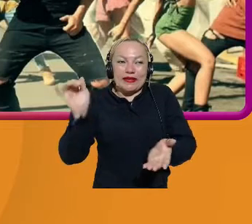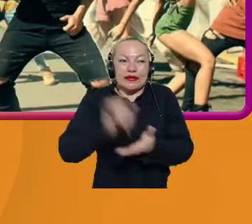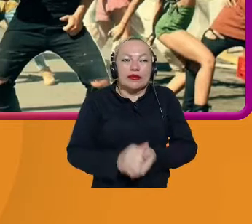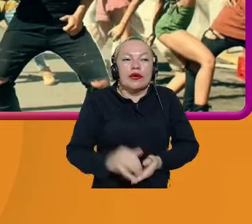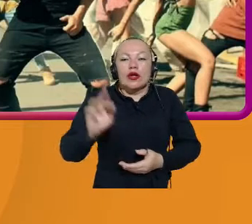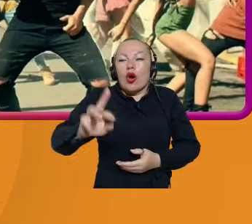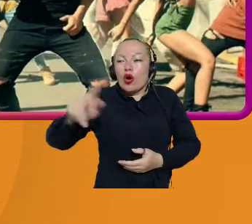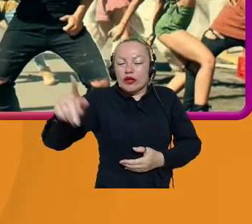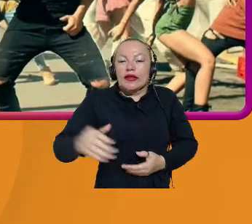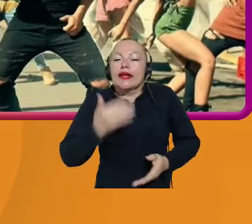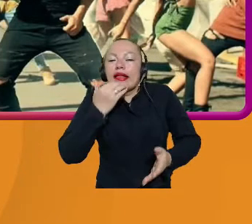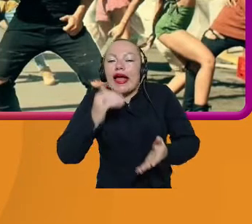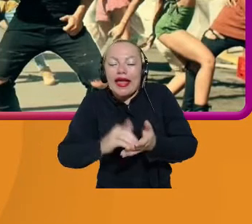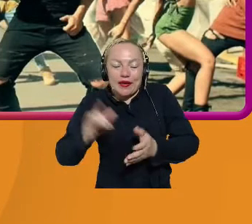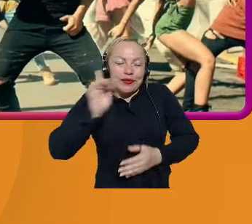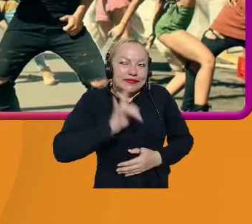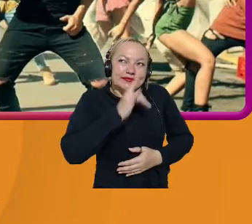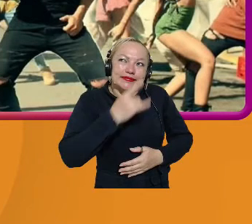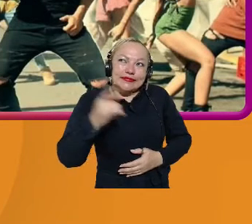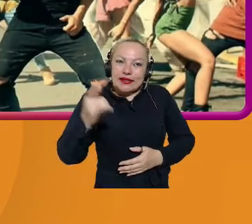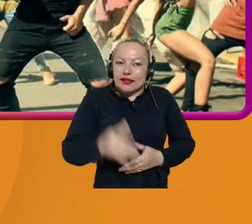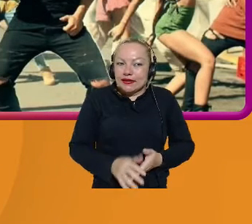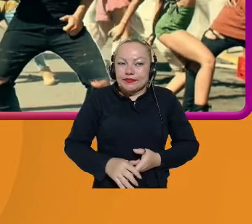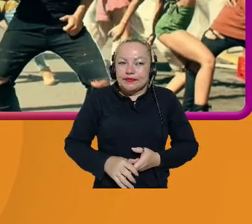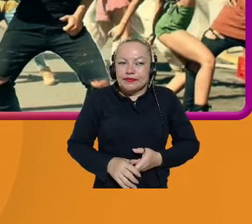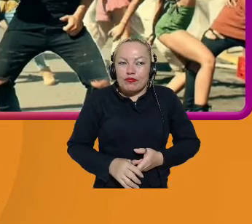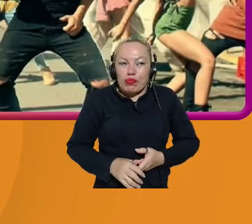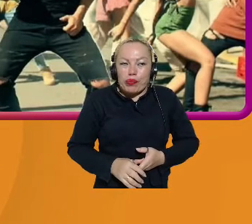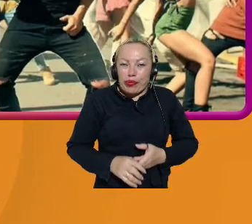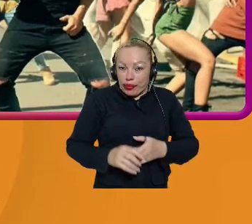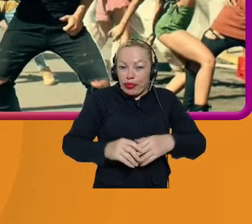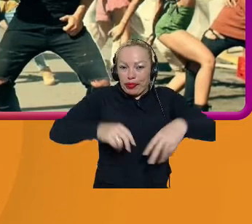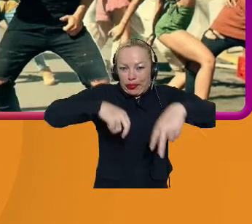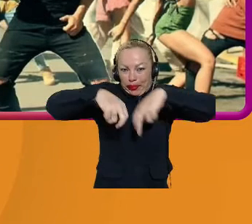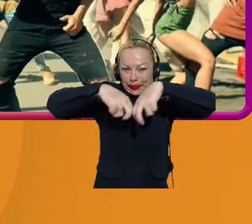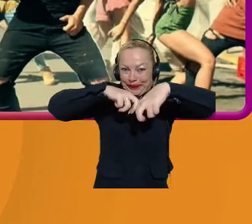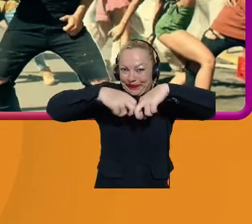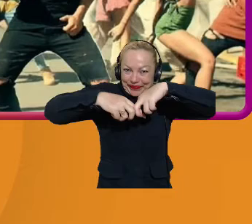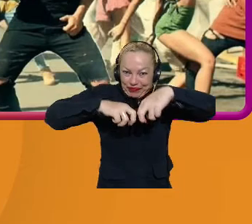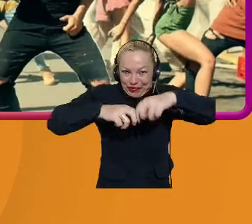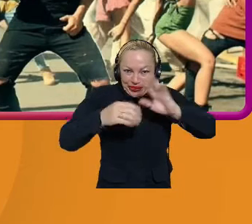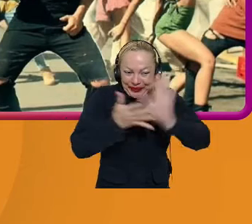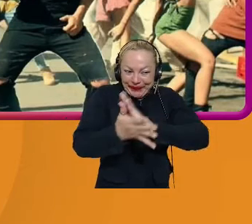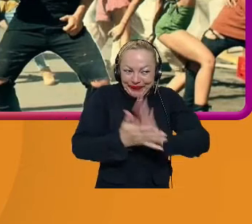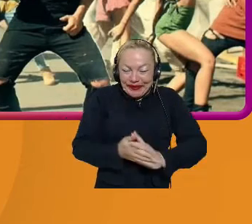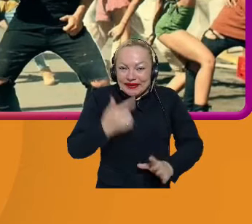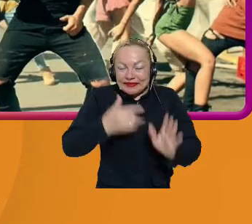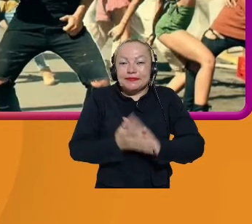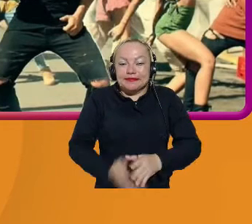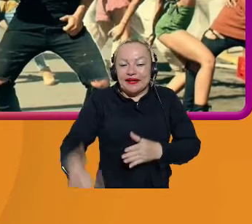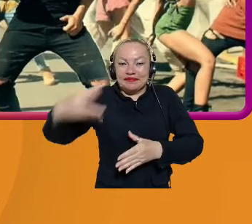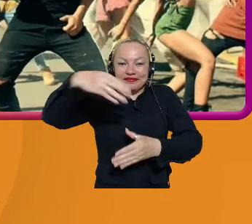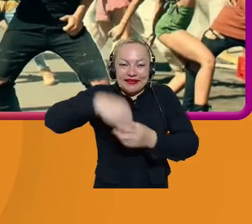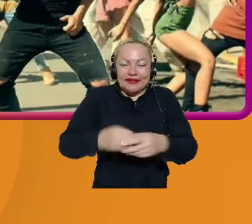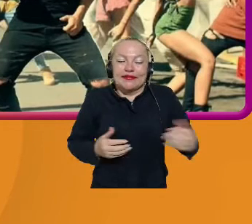otros ritmos. Por ejemplo, el reggaetón ha venido coquetamente metiéndose entre el vallenato,